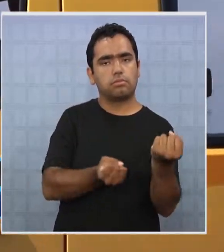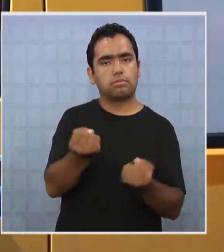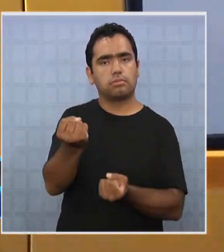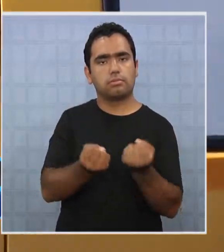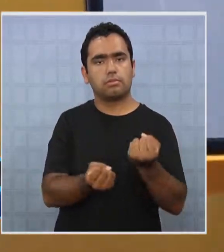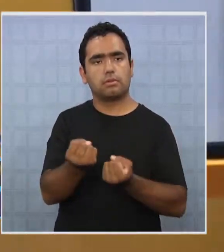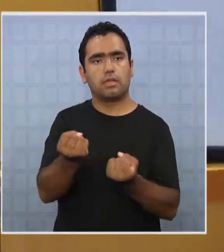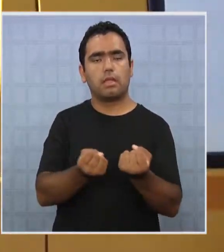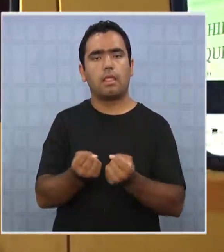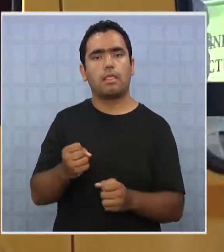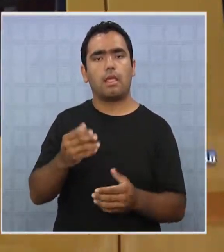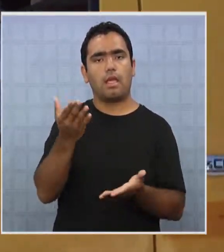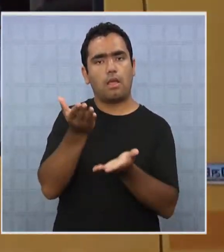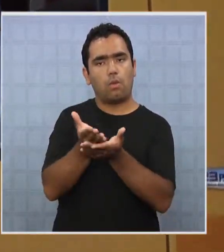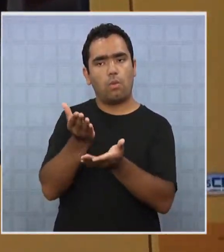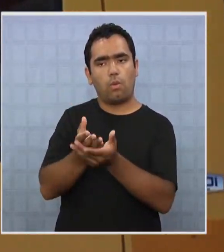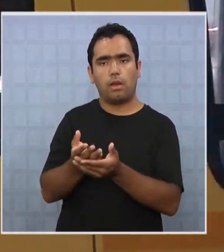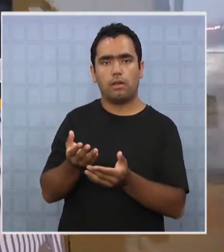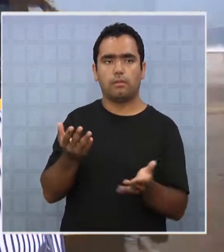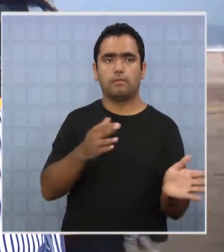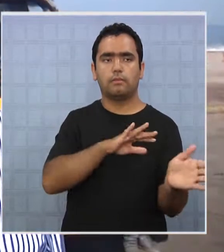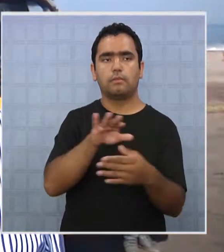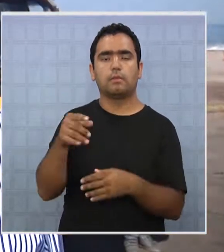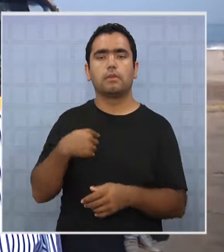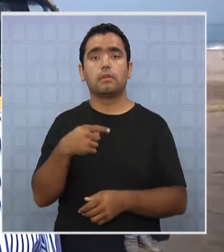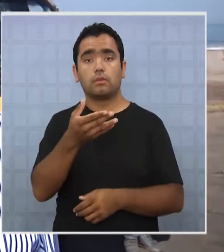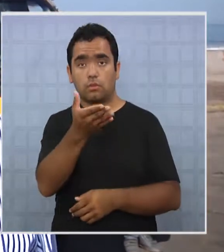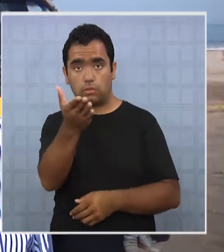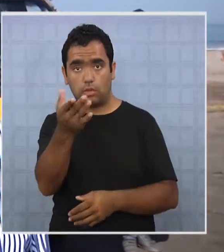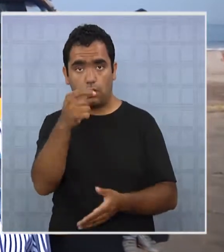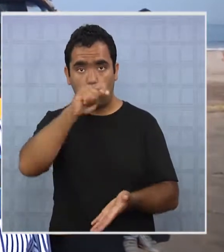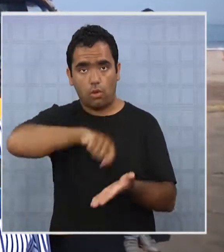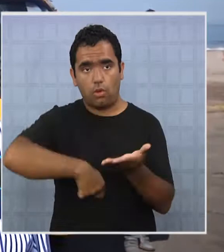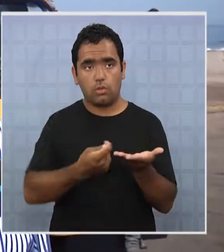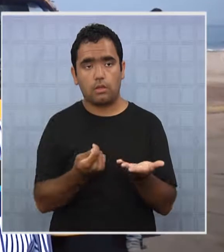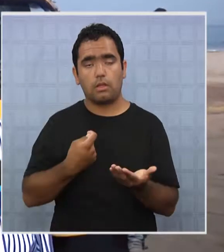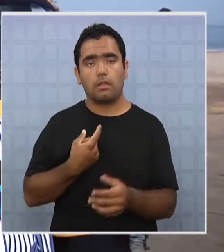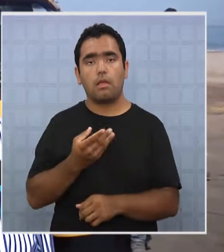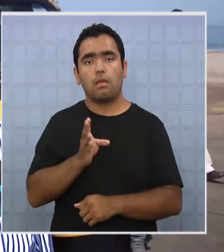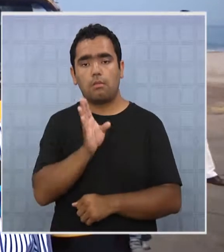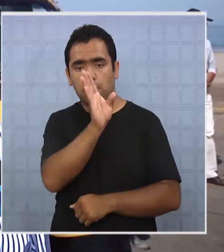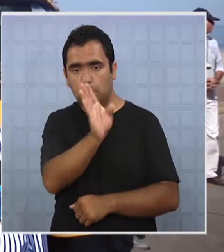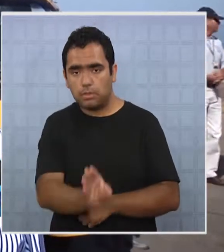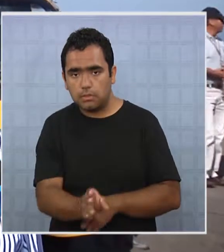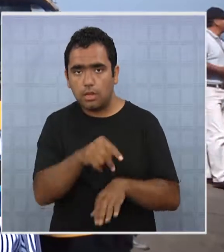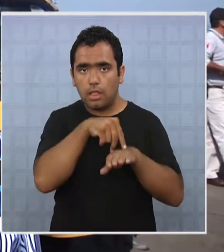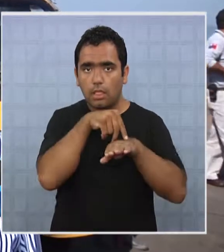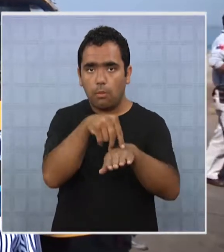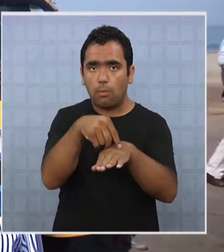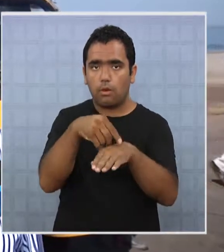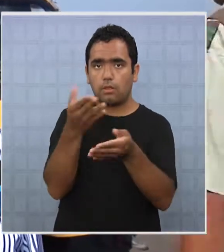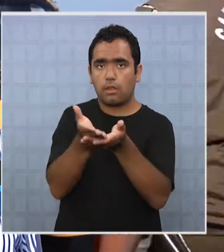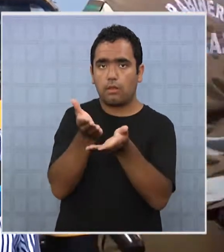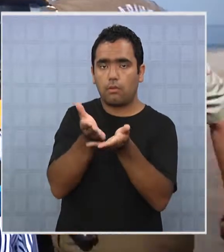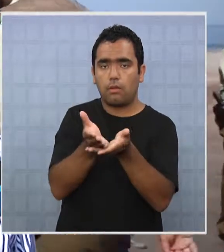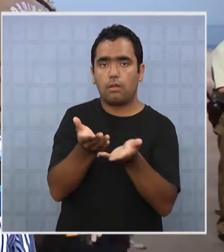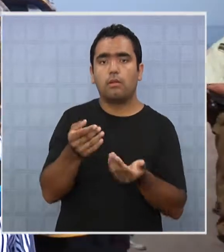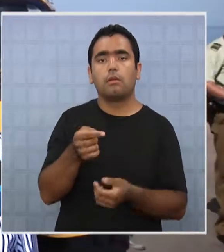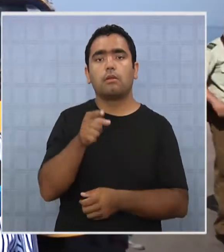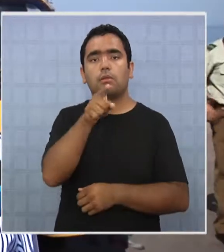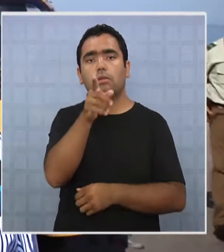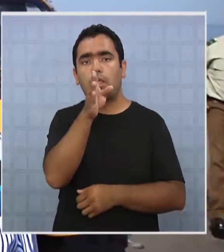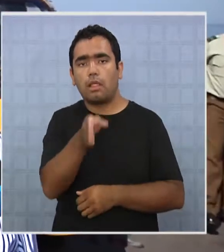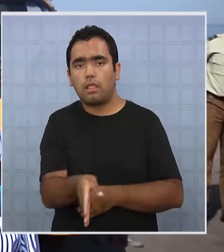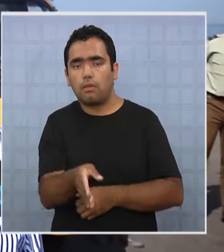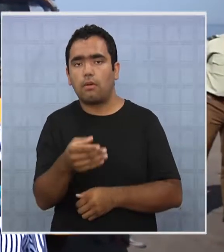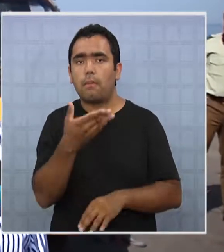es reforzado por las autoridades. Que cuando usted contrate a un transporte escolar, tiene que pedir